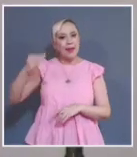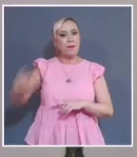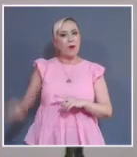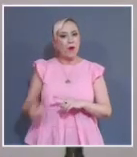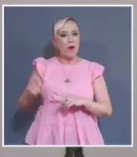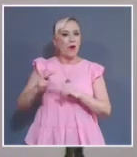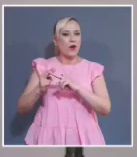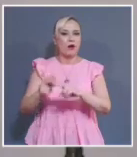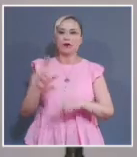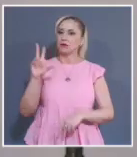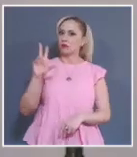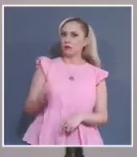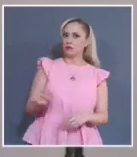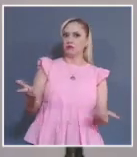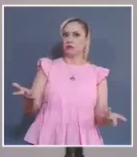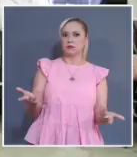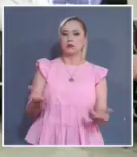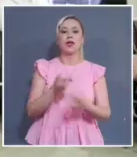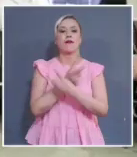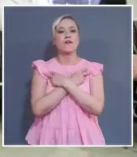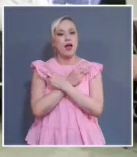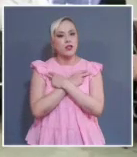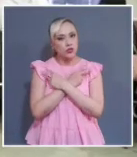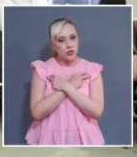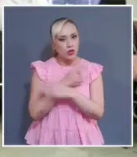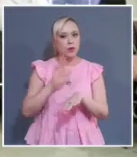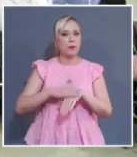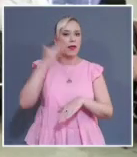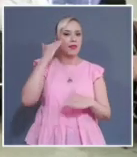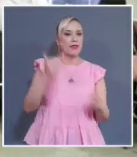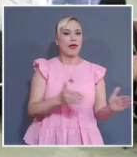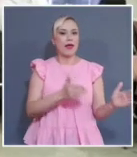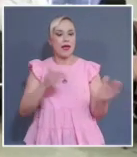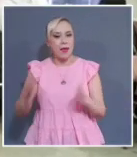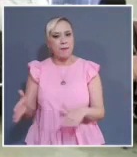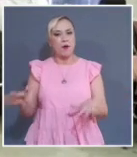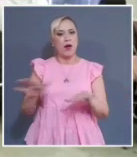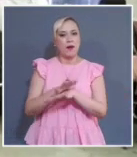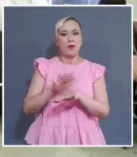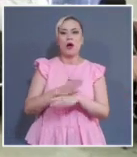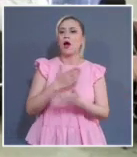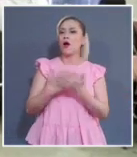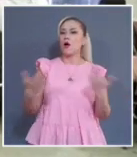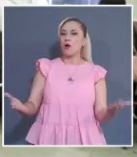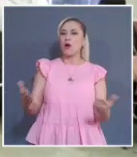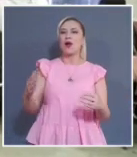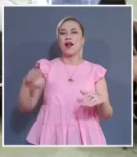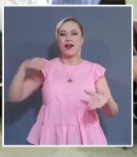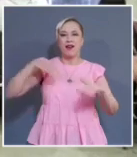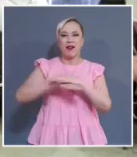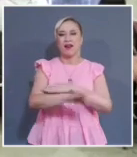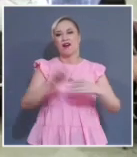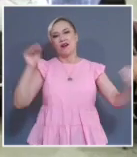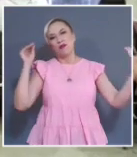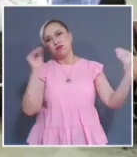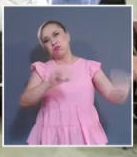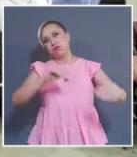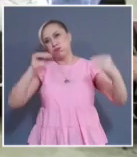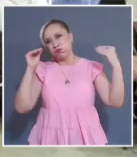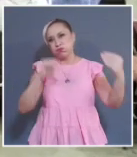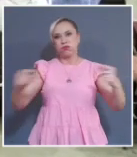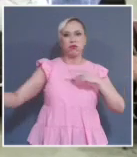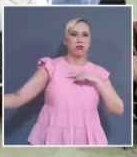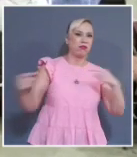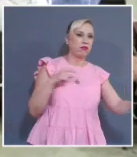reforma en materia de justicia laboral. Cerramos las juntas de conciliación y arbitraje y, como aquí se decía, se está haciendo